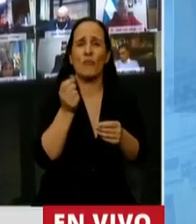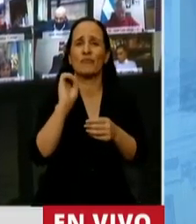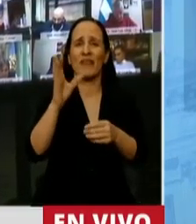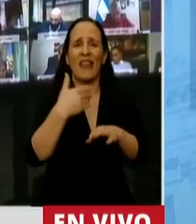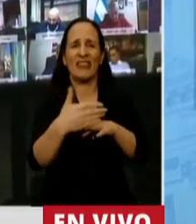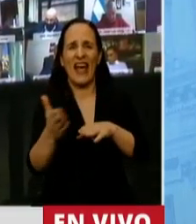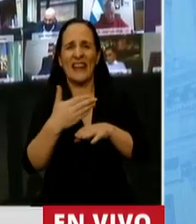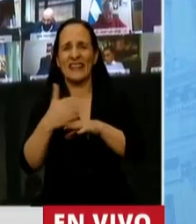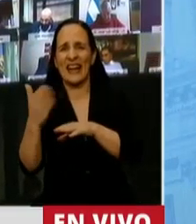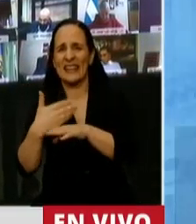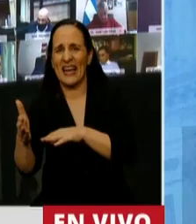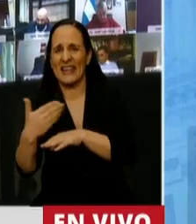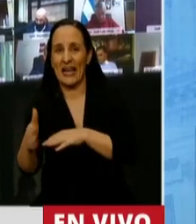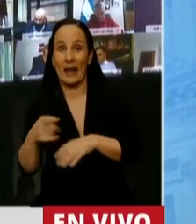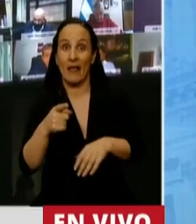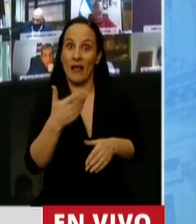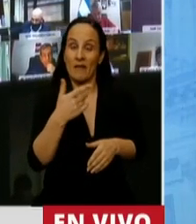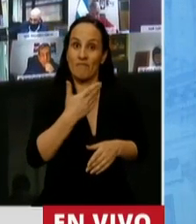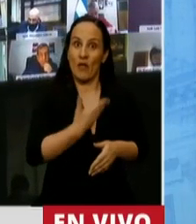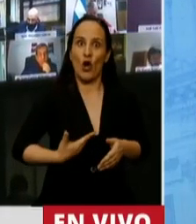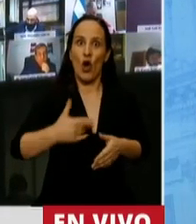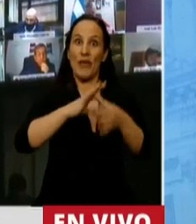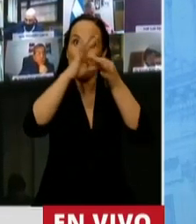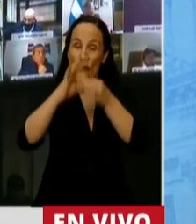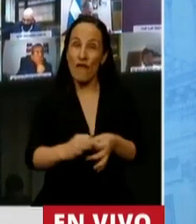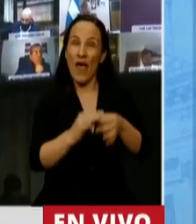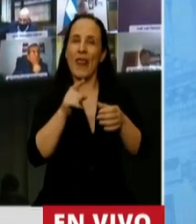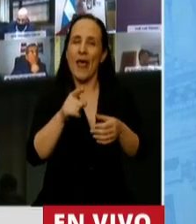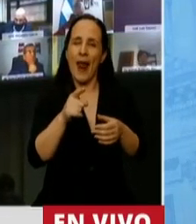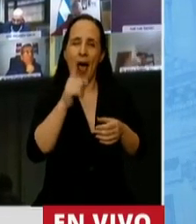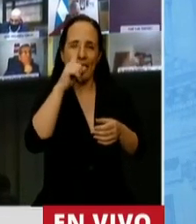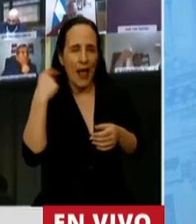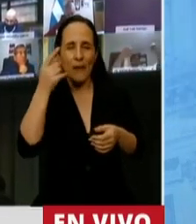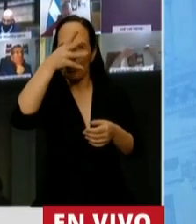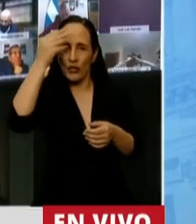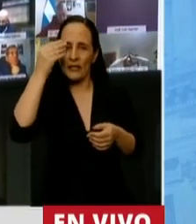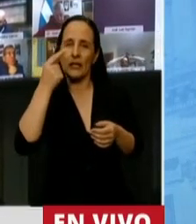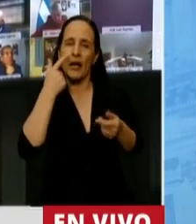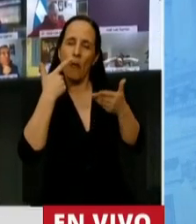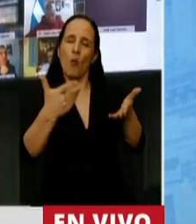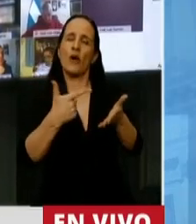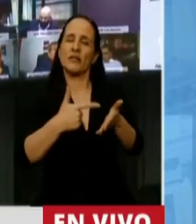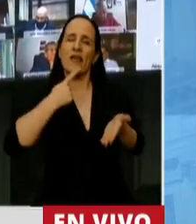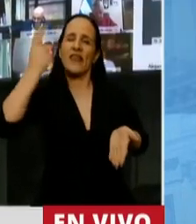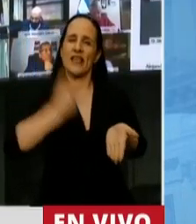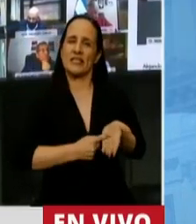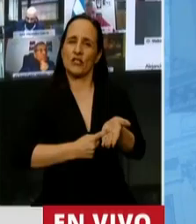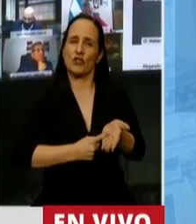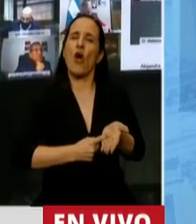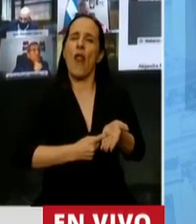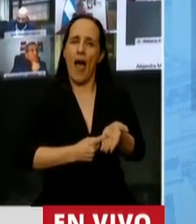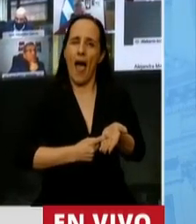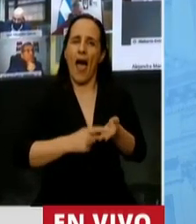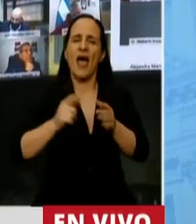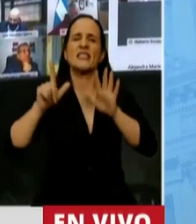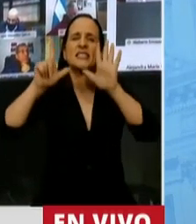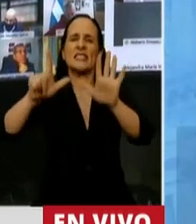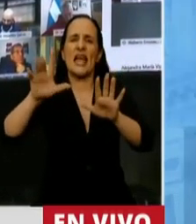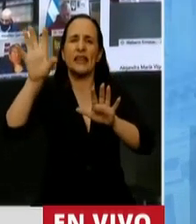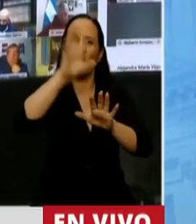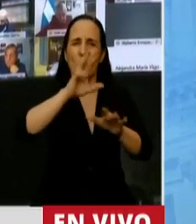una decisión política de un gobierno federal, de un gobierno de Alberto y de Cristina, que escuchó la necesidad de esas 7